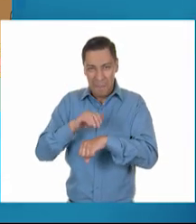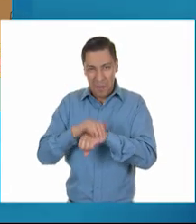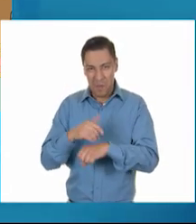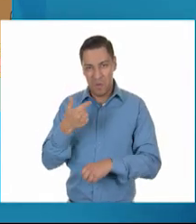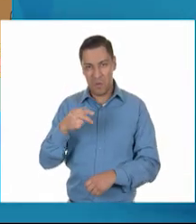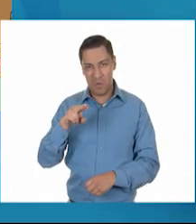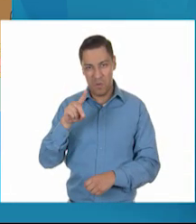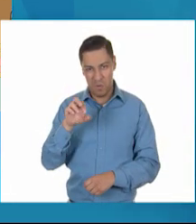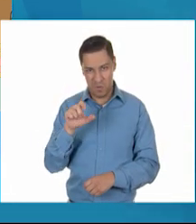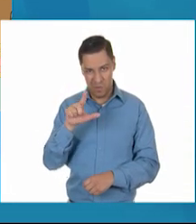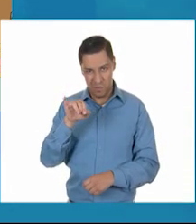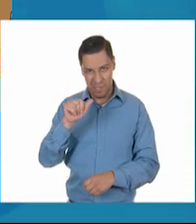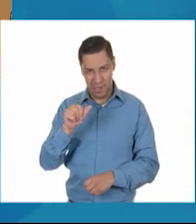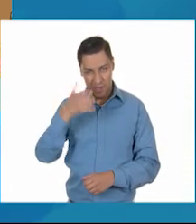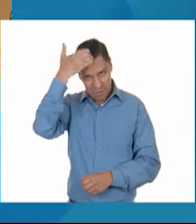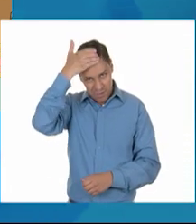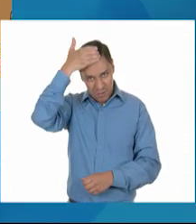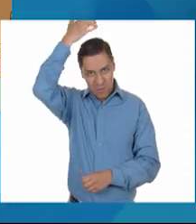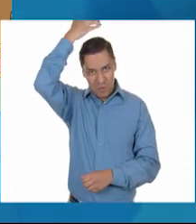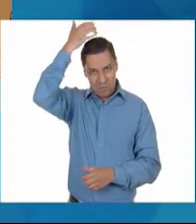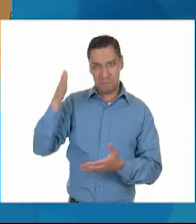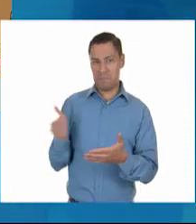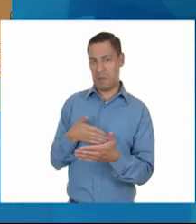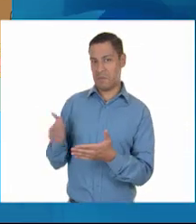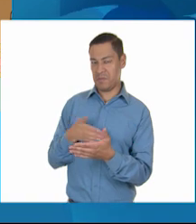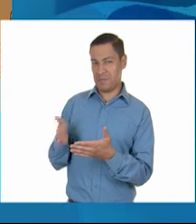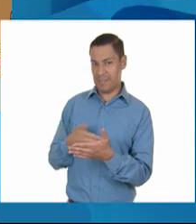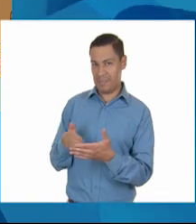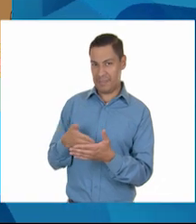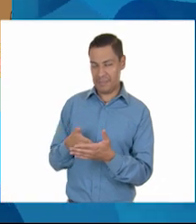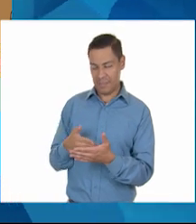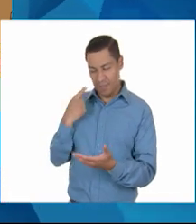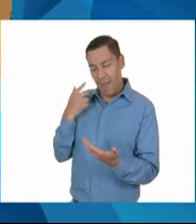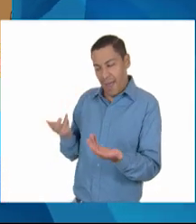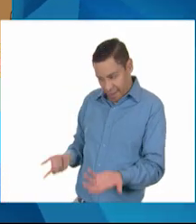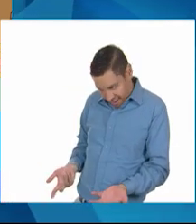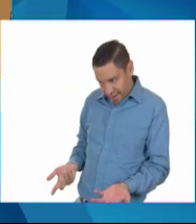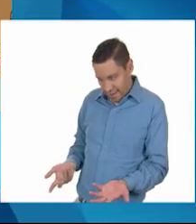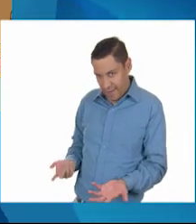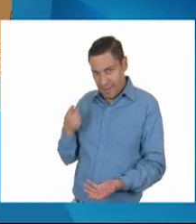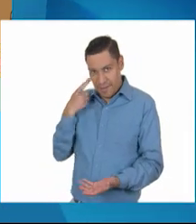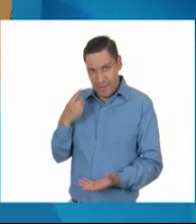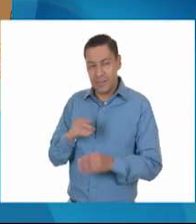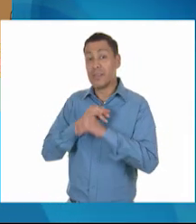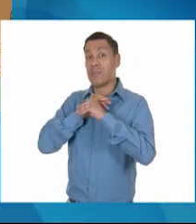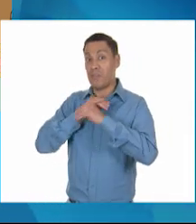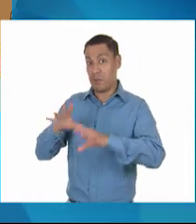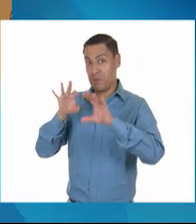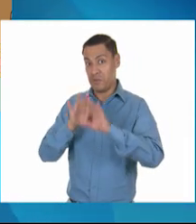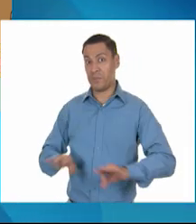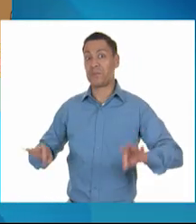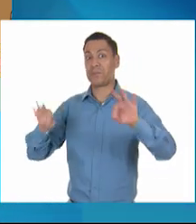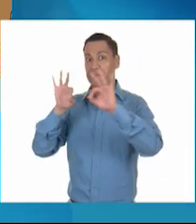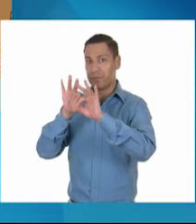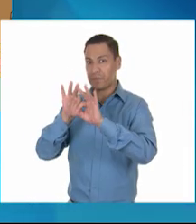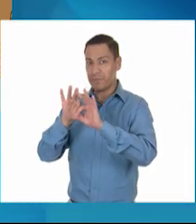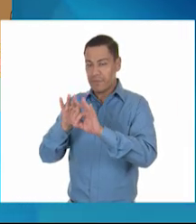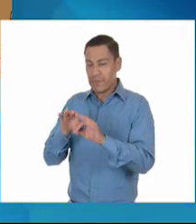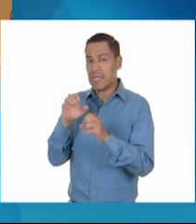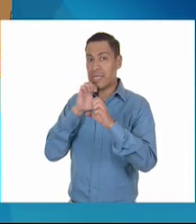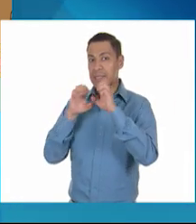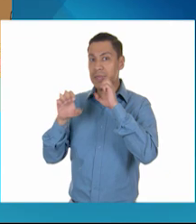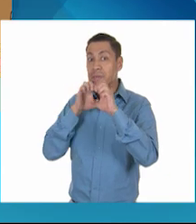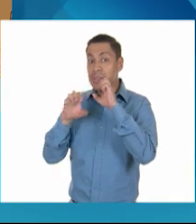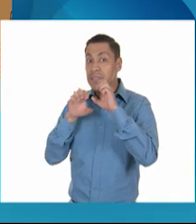cocinero. Ah, ¿ya ves, Cupertino? Bueno, mira. Entonces, para rescatar la información más importante que obtuvieron de la